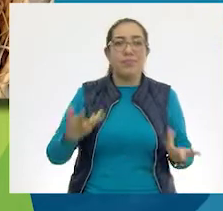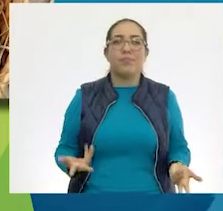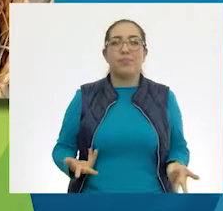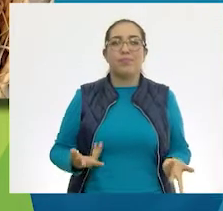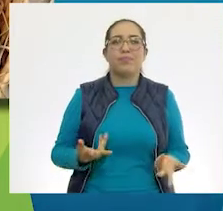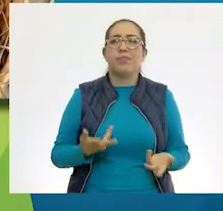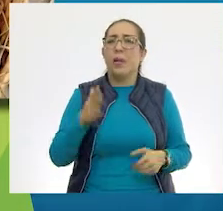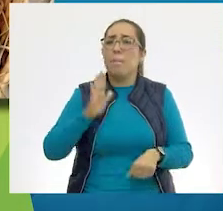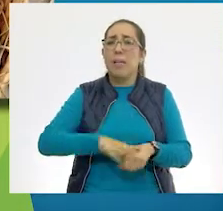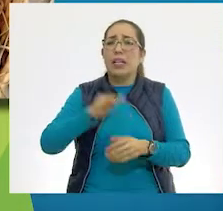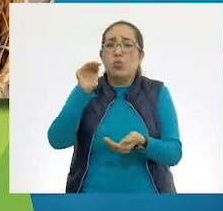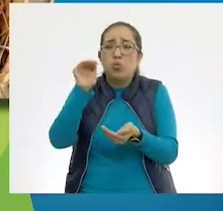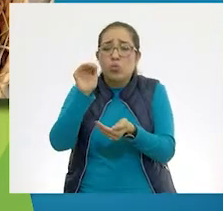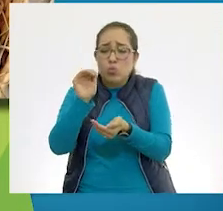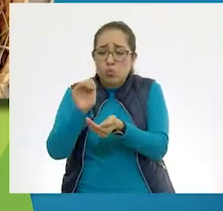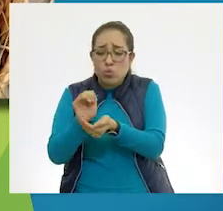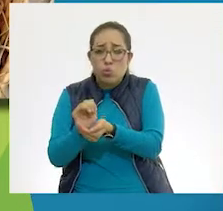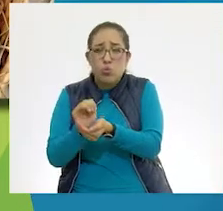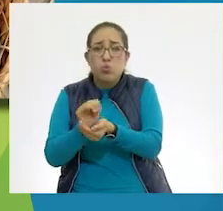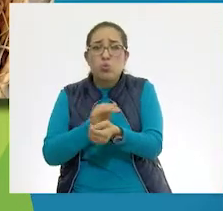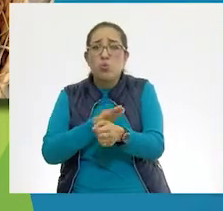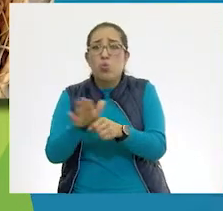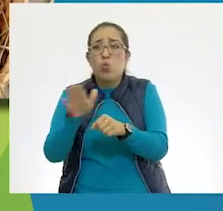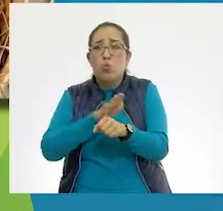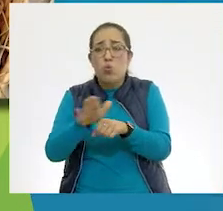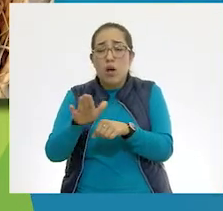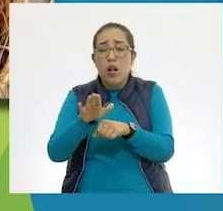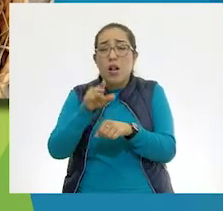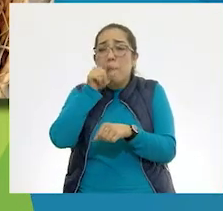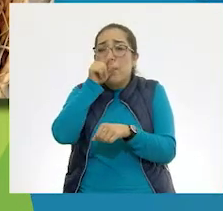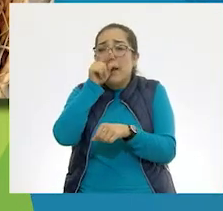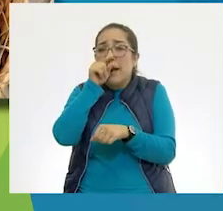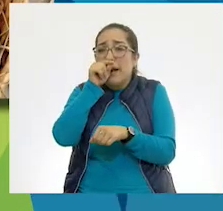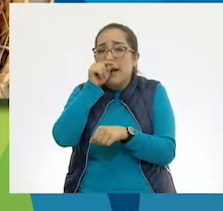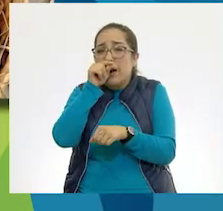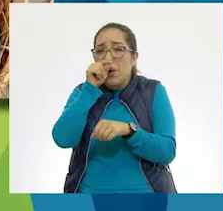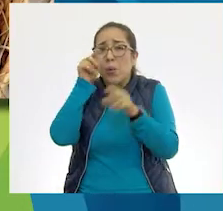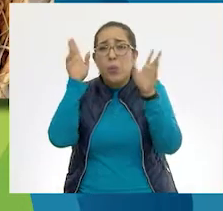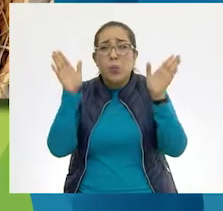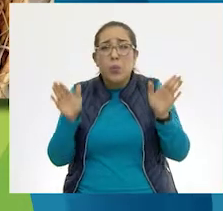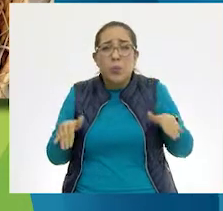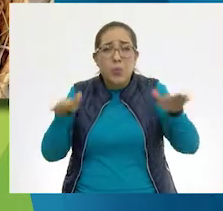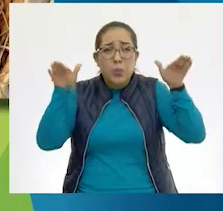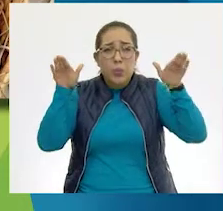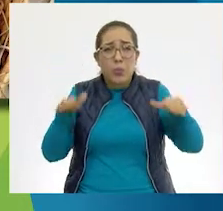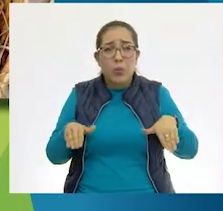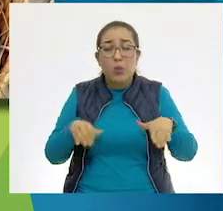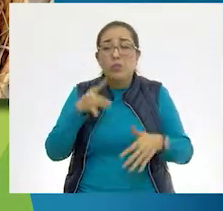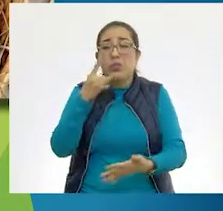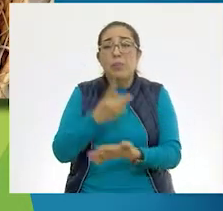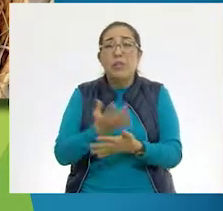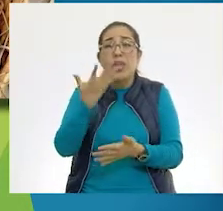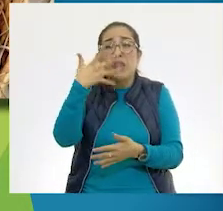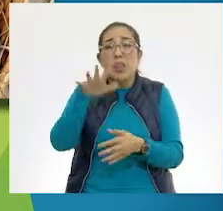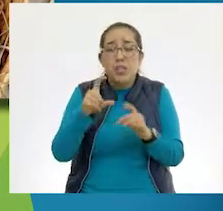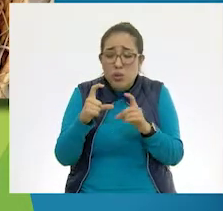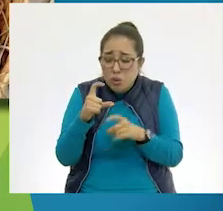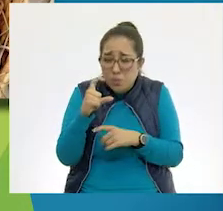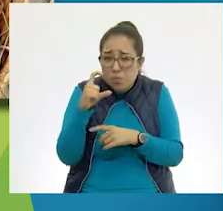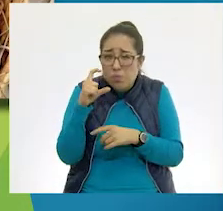Y el más pequeño es el de una especie de colibrí y solamente mide 10 centímetros.